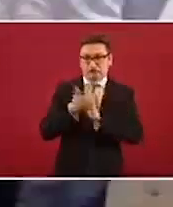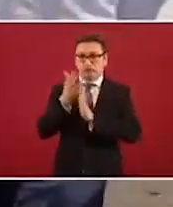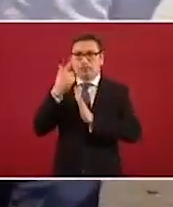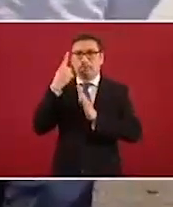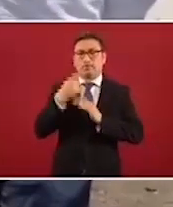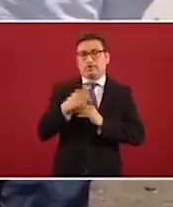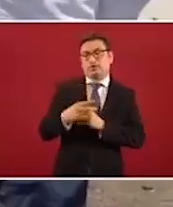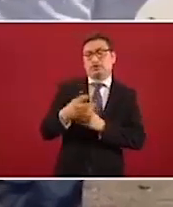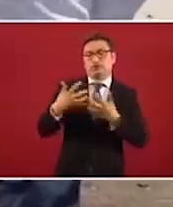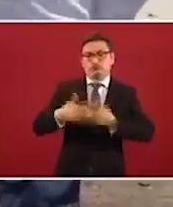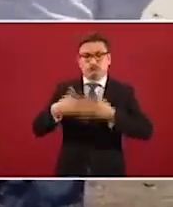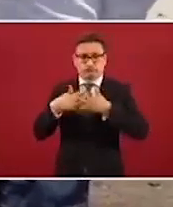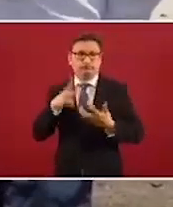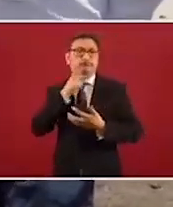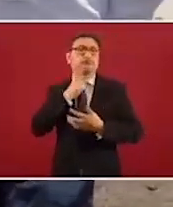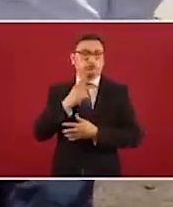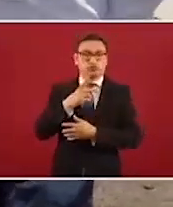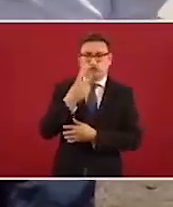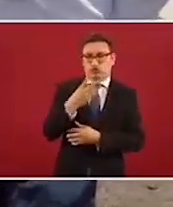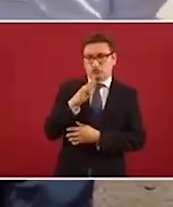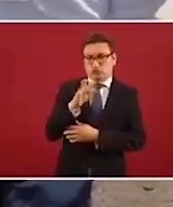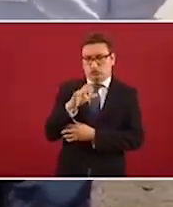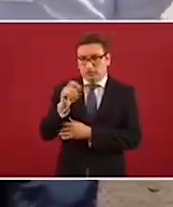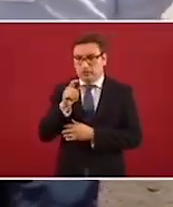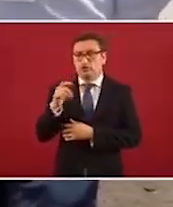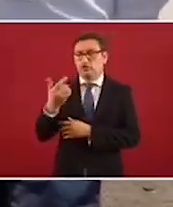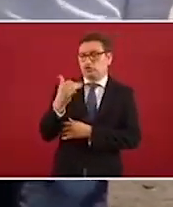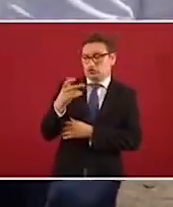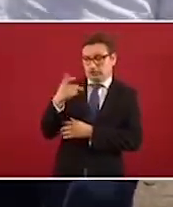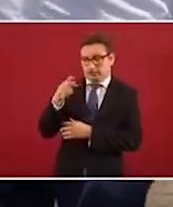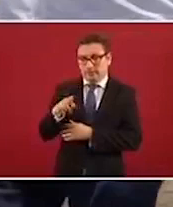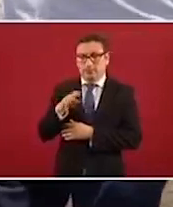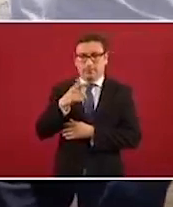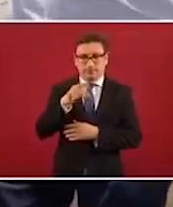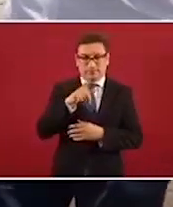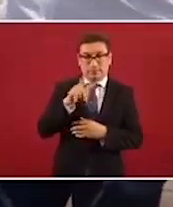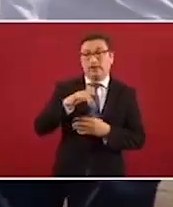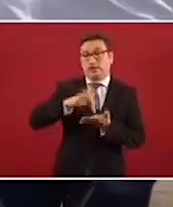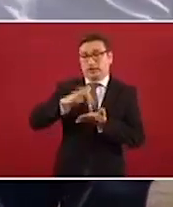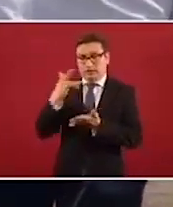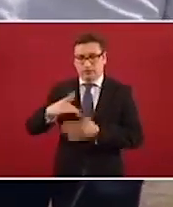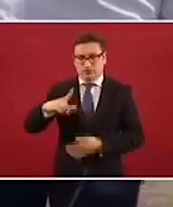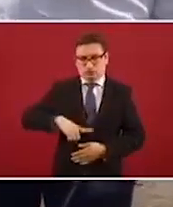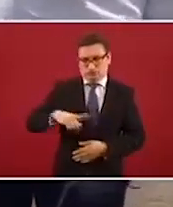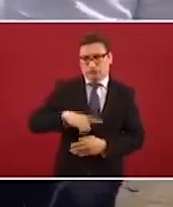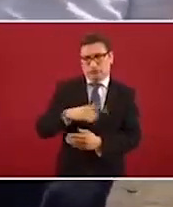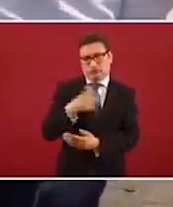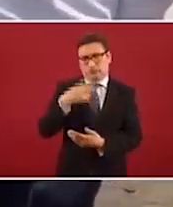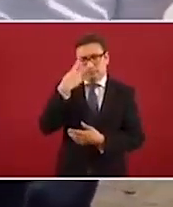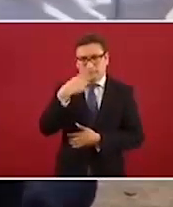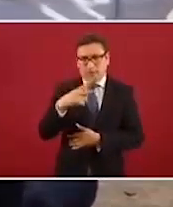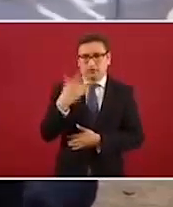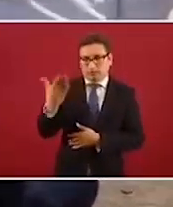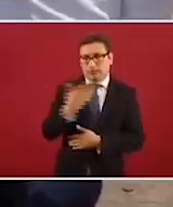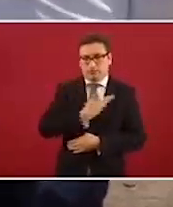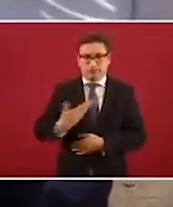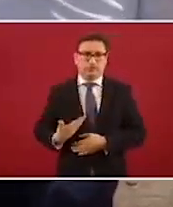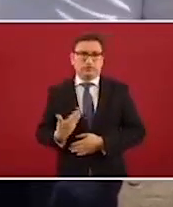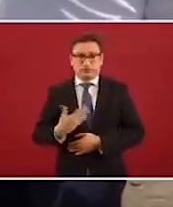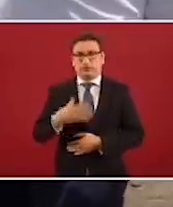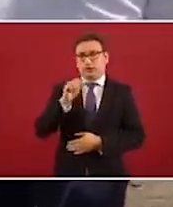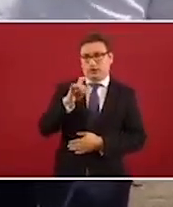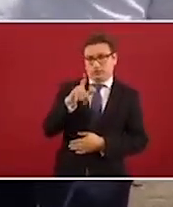Bocas. Jürgen, Marcel, muchas gracias a nombre del gobierno de México, a nombre del presidente López Obrador,